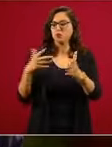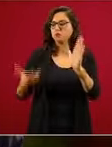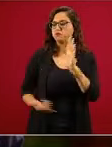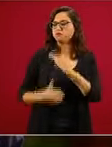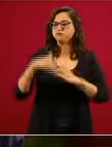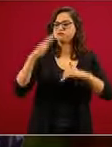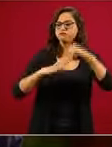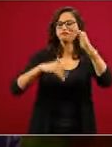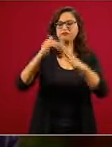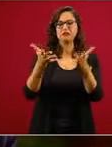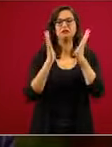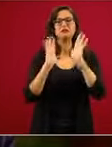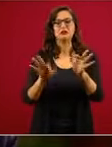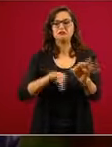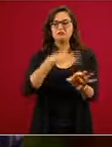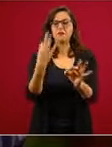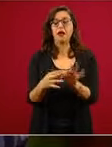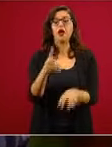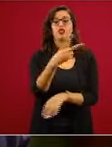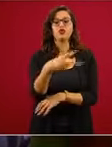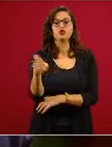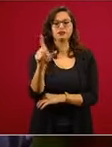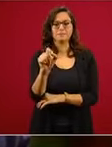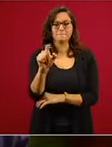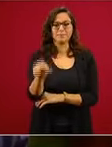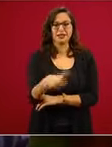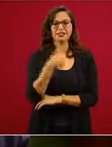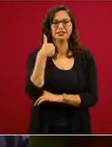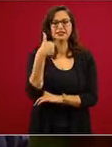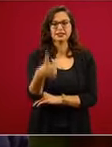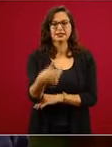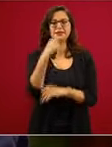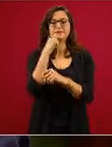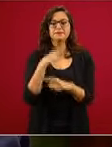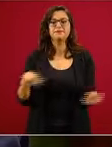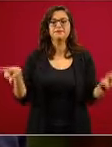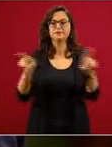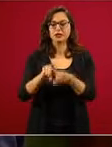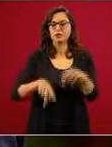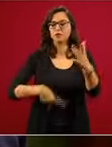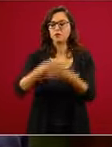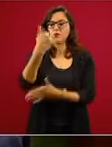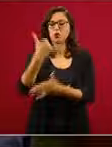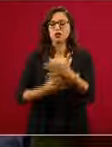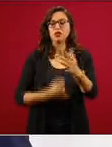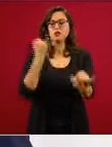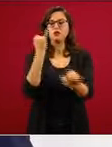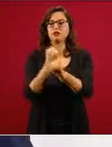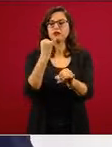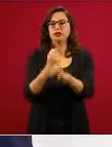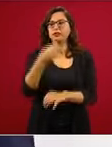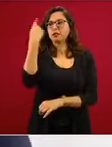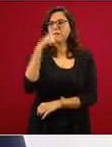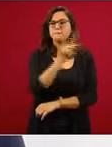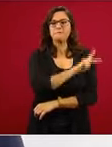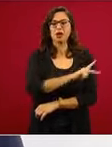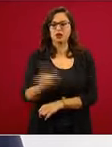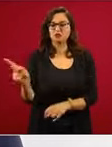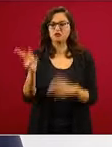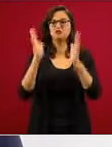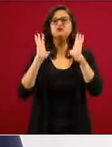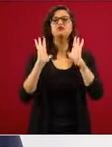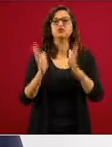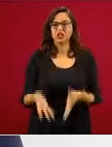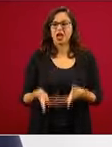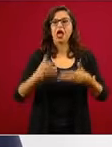226. De igual forma, sigue avanzando el proyecto de Internet para todos. Ya hay